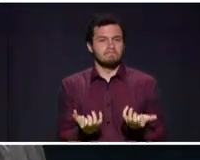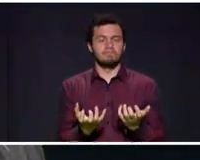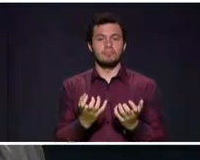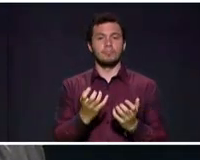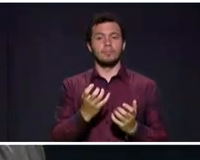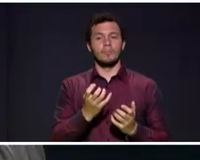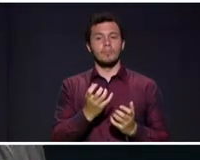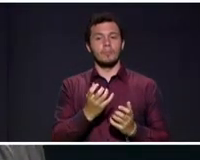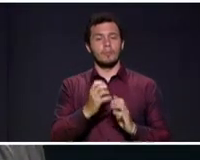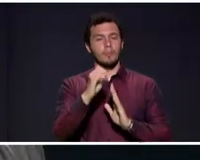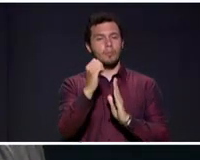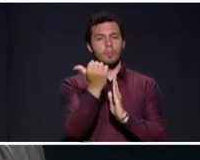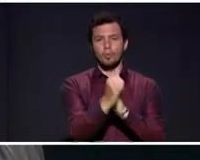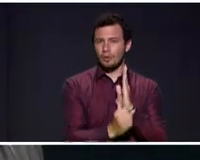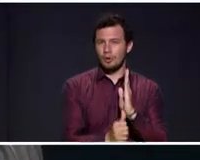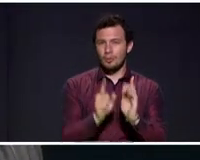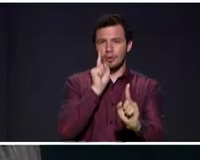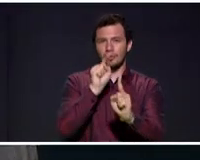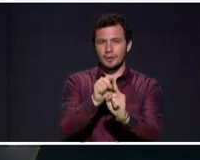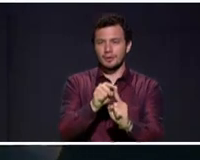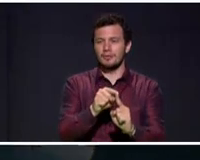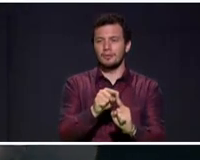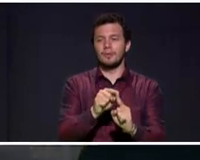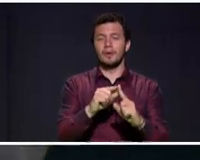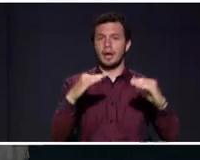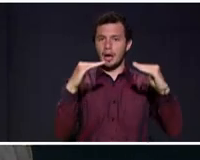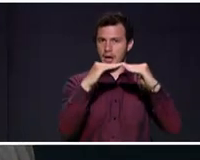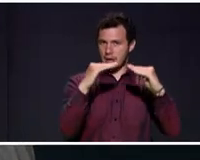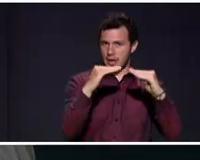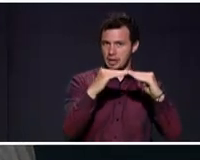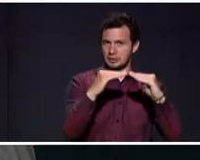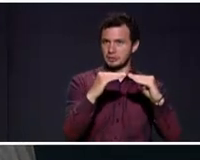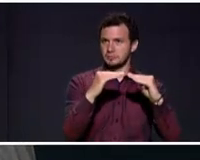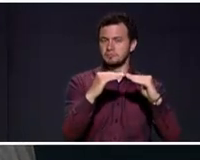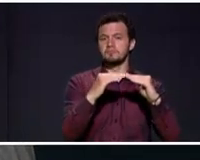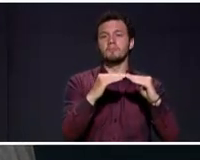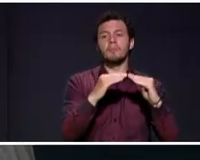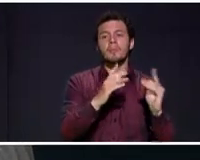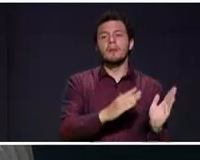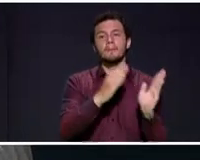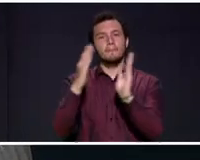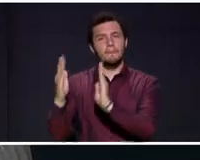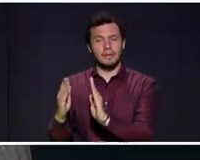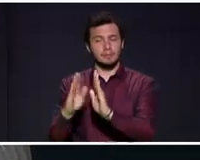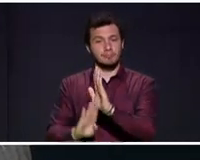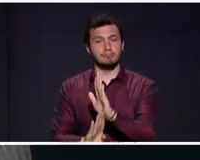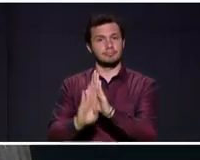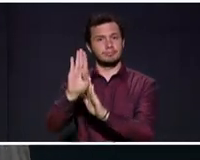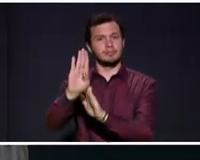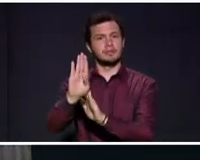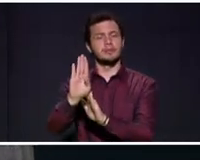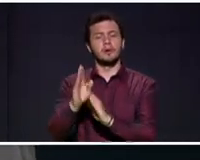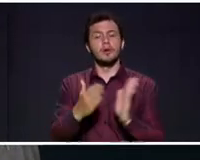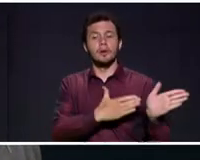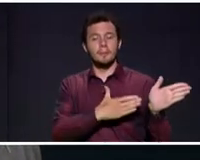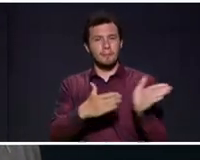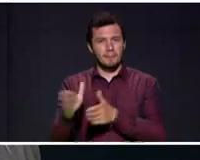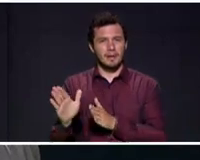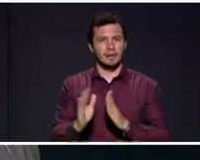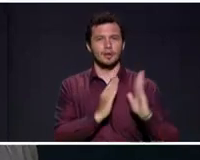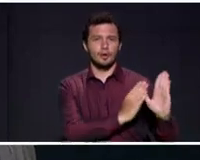educación como motor de desarrollo aprovecharemos la revisión de los planes de ordenamiento territorial para que eso nos oriente en el siguiente